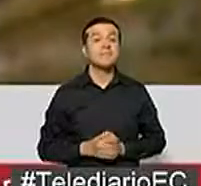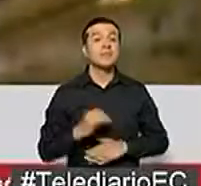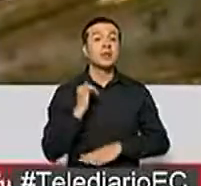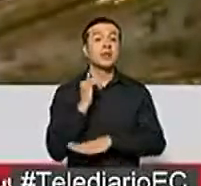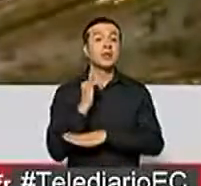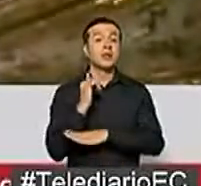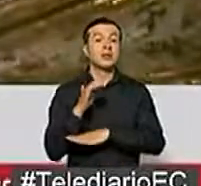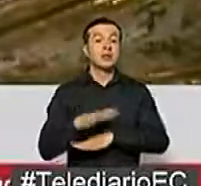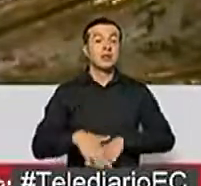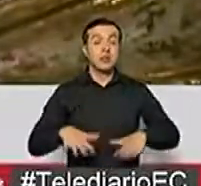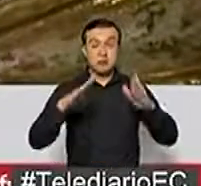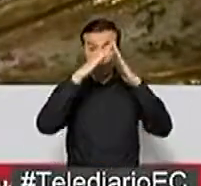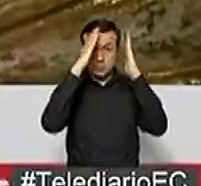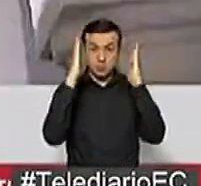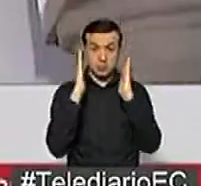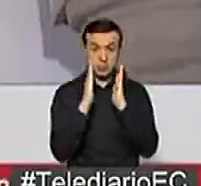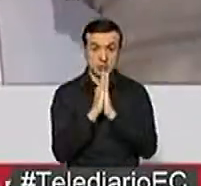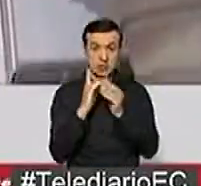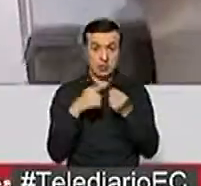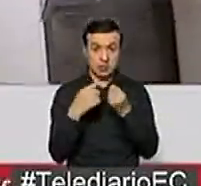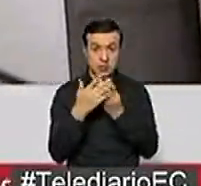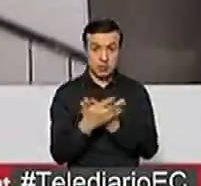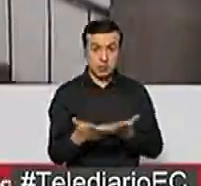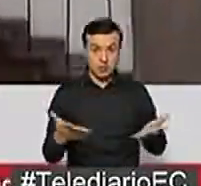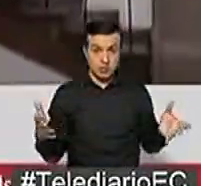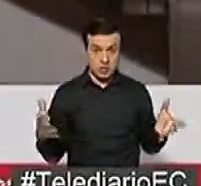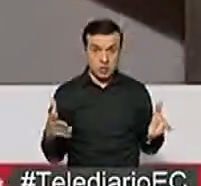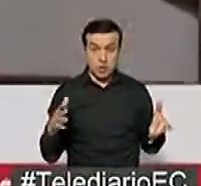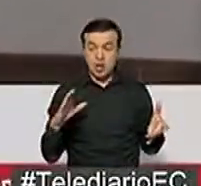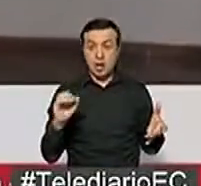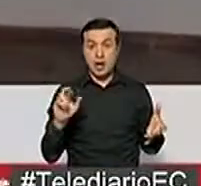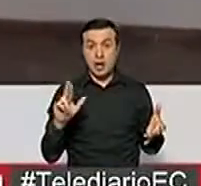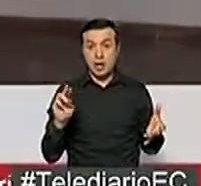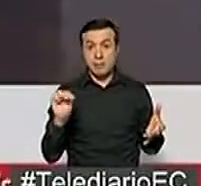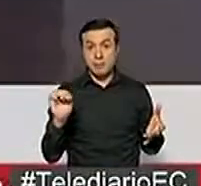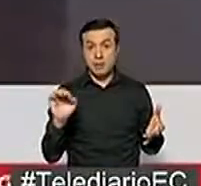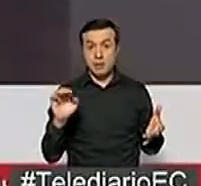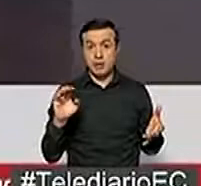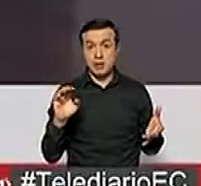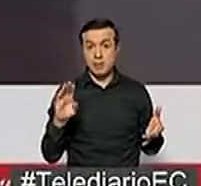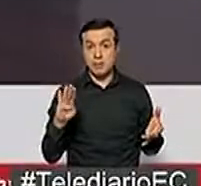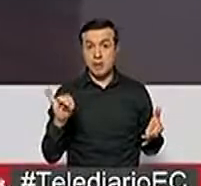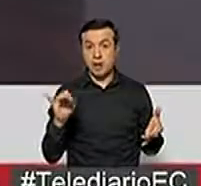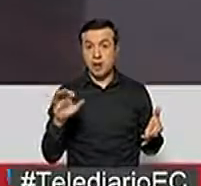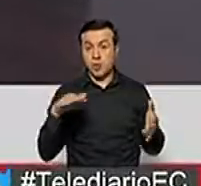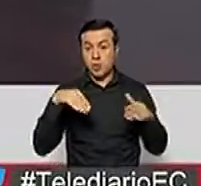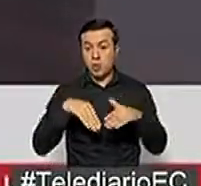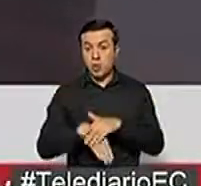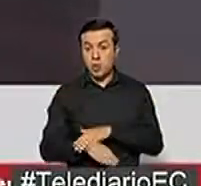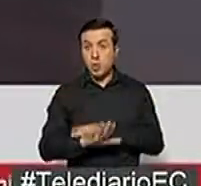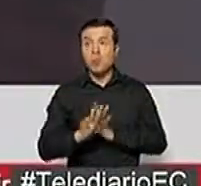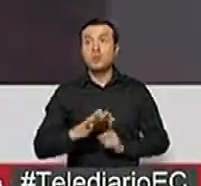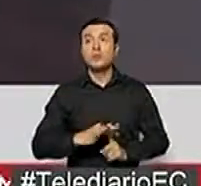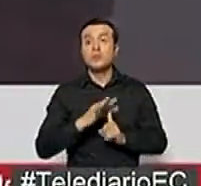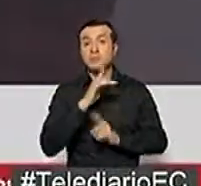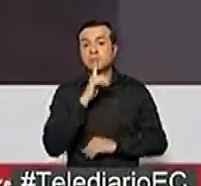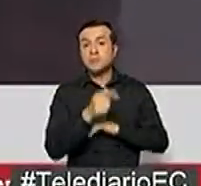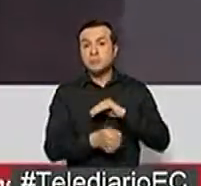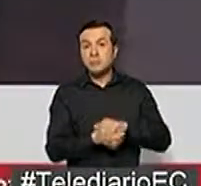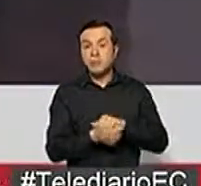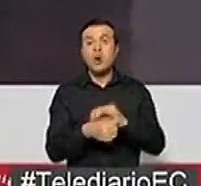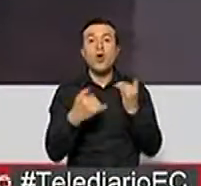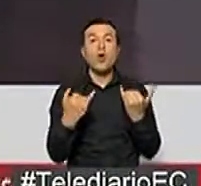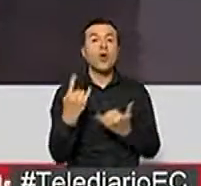Las Madres Carmelitas Descalzas en Quito, mejor conocido como el Carmen Bajo, se ha mantenido por años como un sitio enigmático en el que hasta hoy